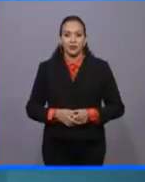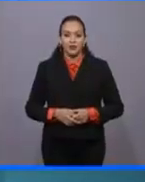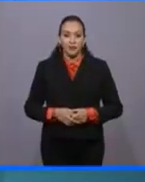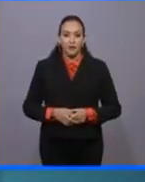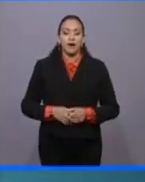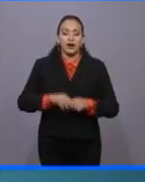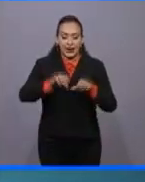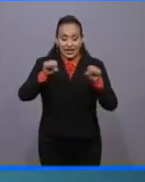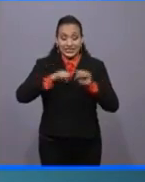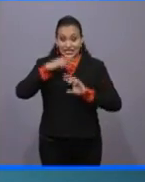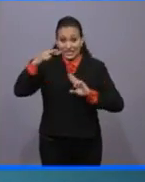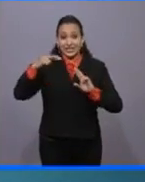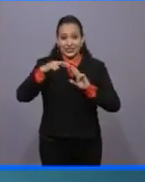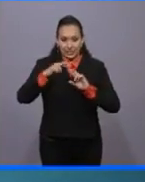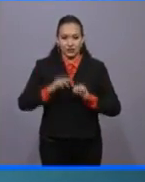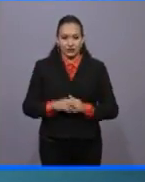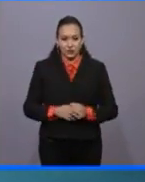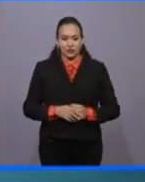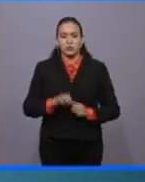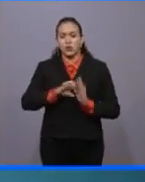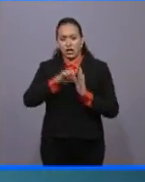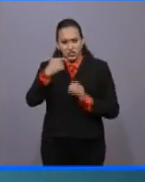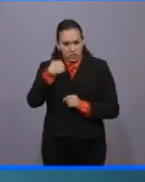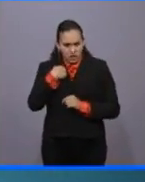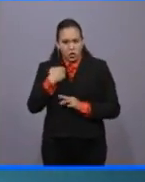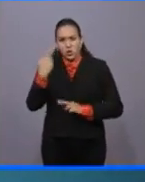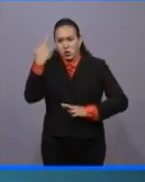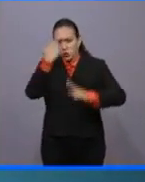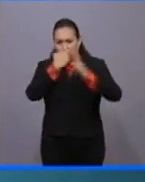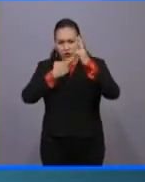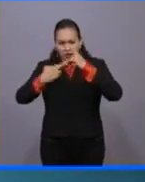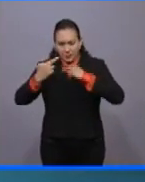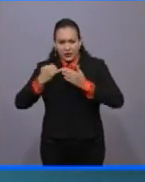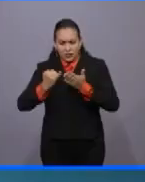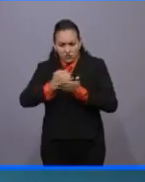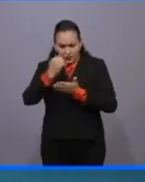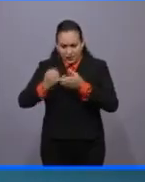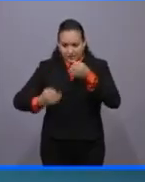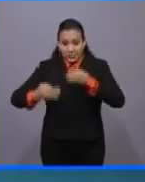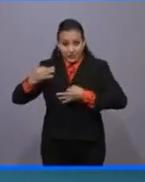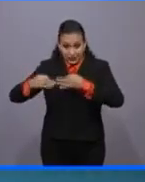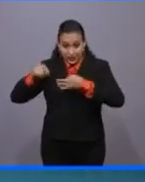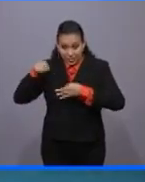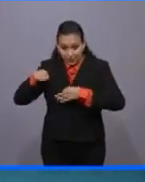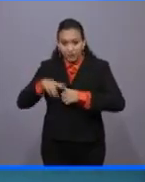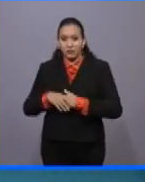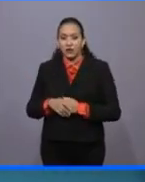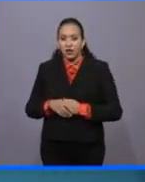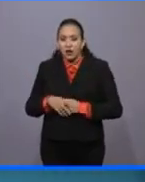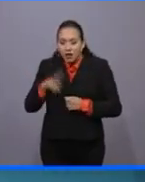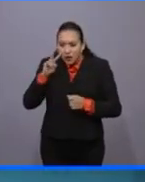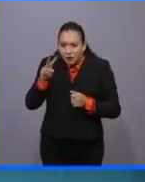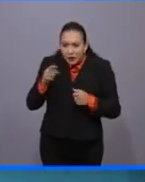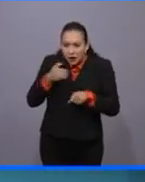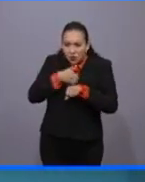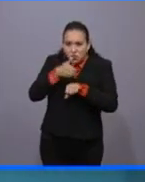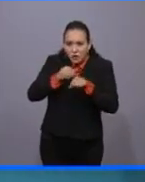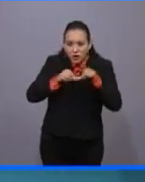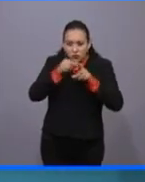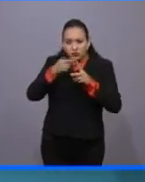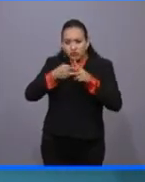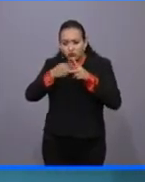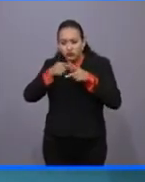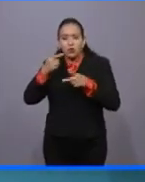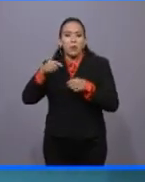La regional siguió con revisión de la sentencia del tribunal local una línea de